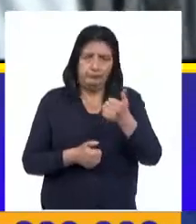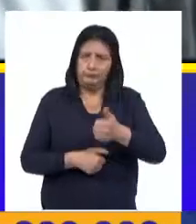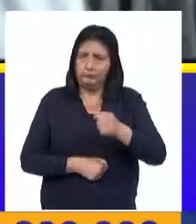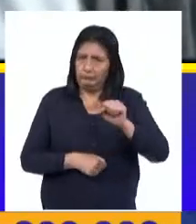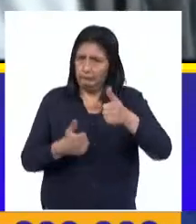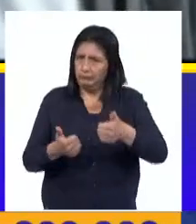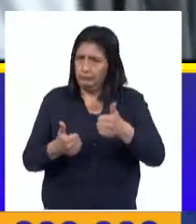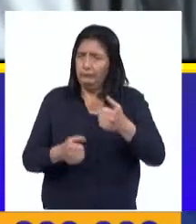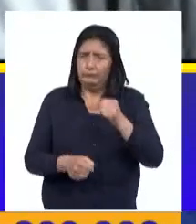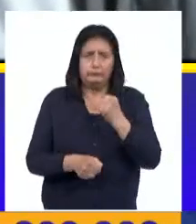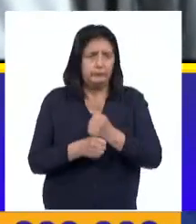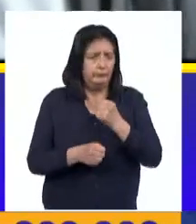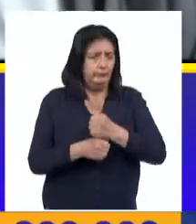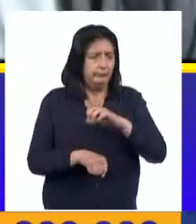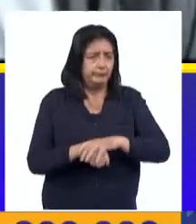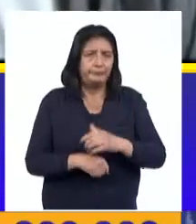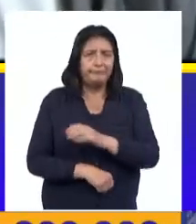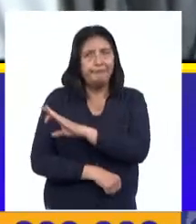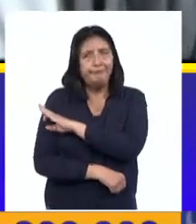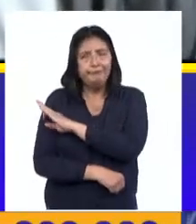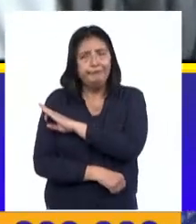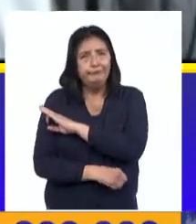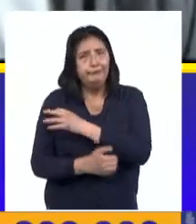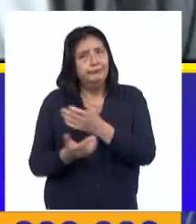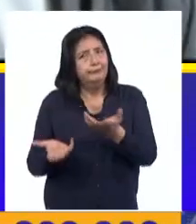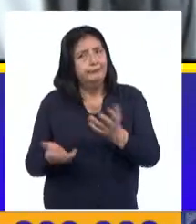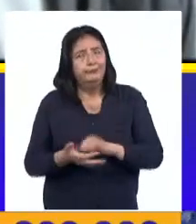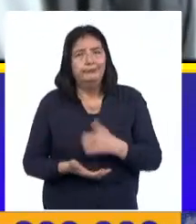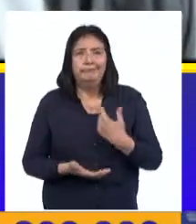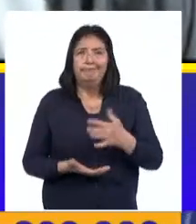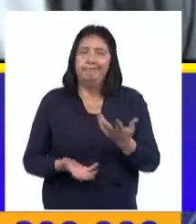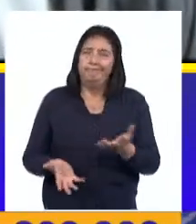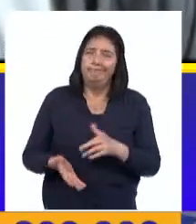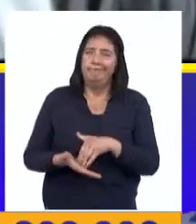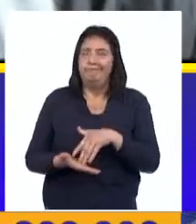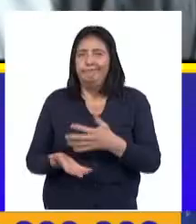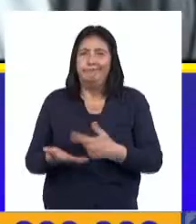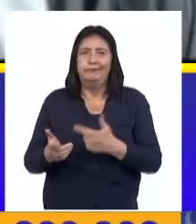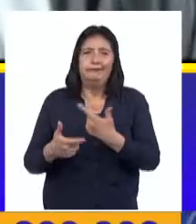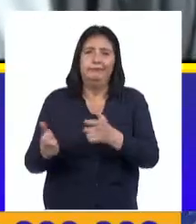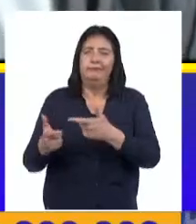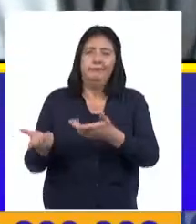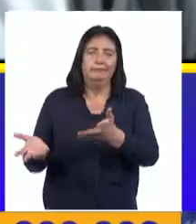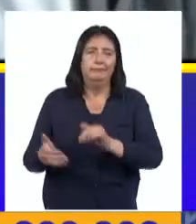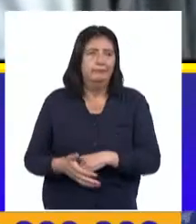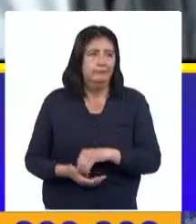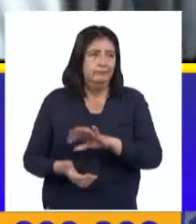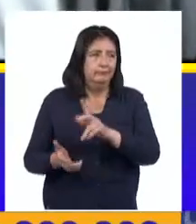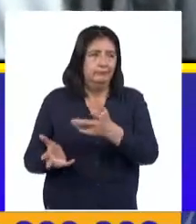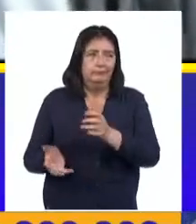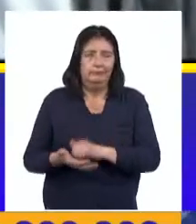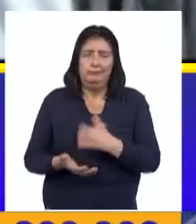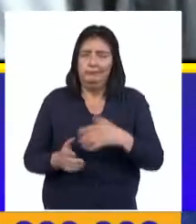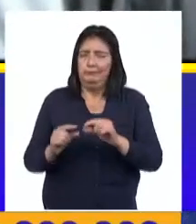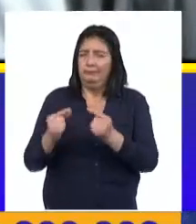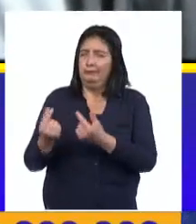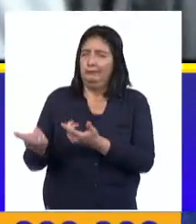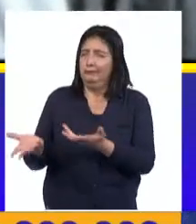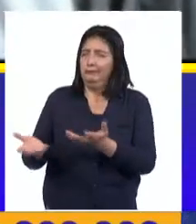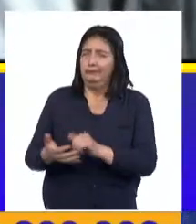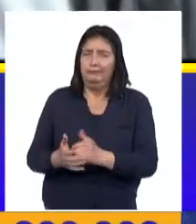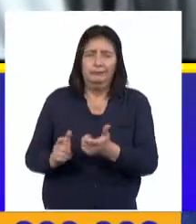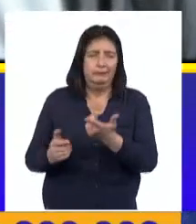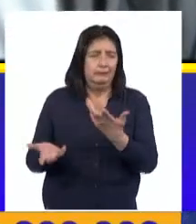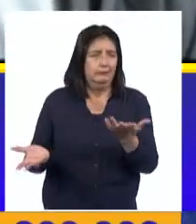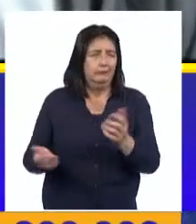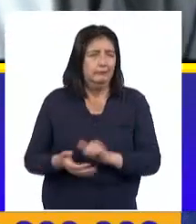pero sin embargo, el Ministerio Público está mostrando cierta falencia debido a la liberación de delincuentes, de bandas armadas, incluso que